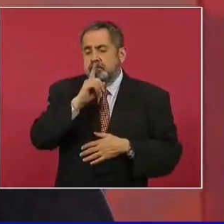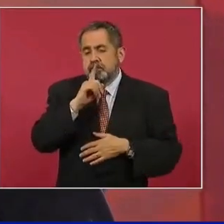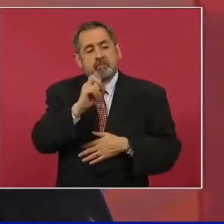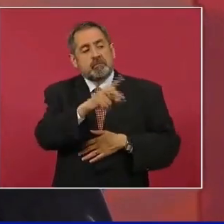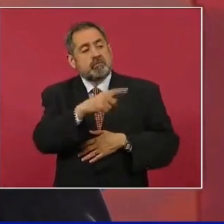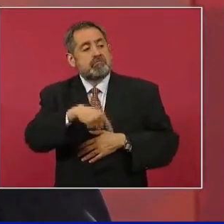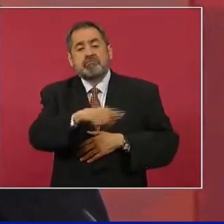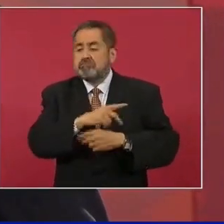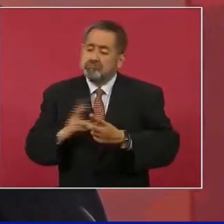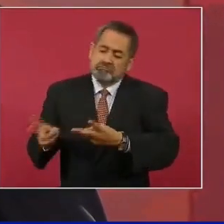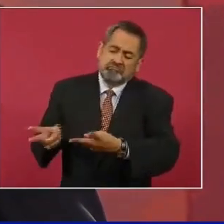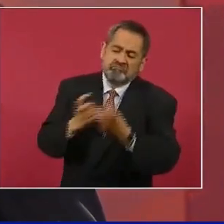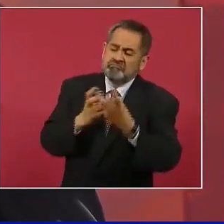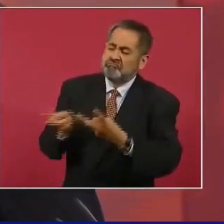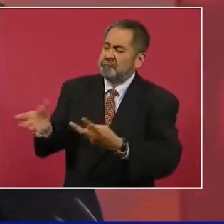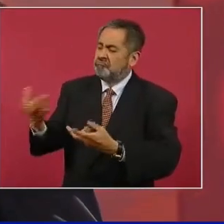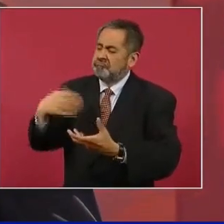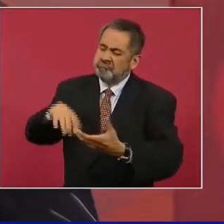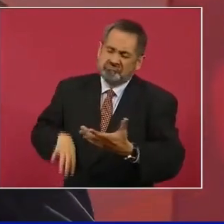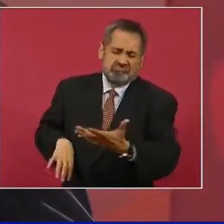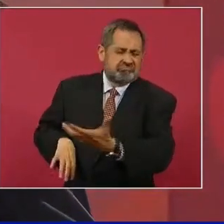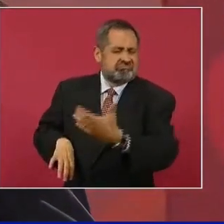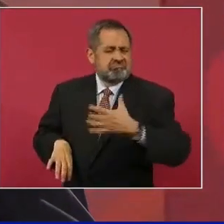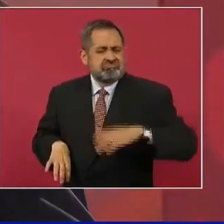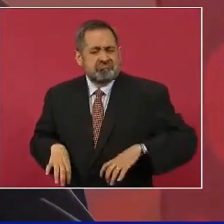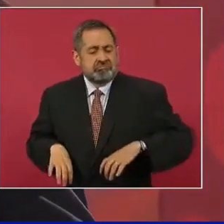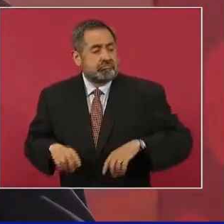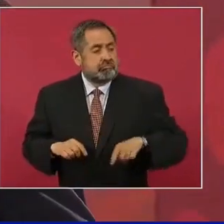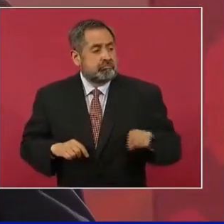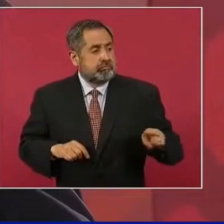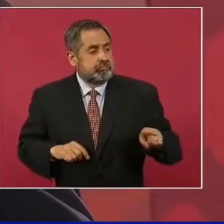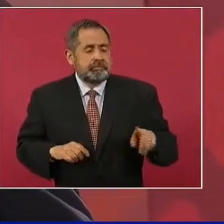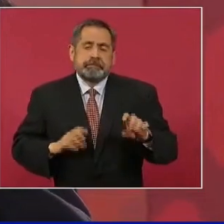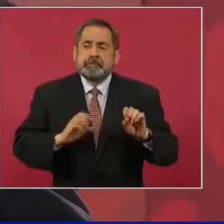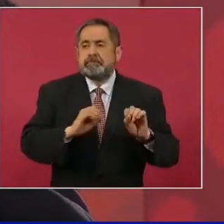robo, el saqueo, la impunidad.